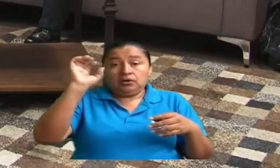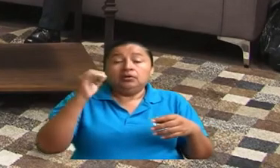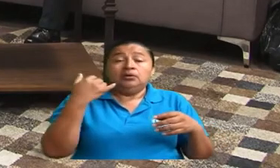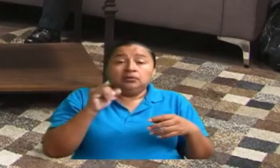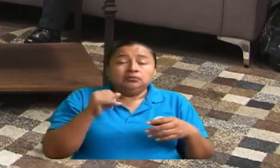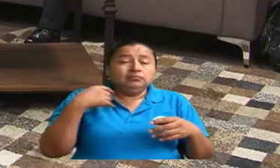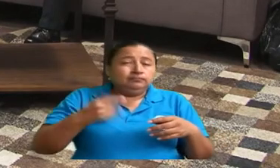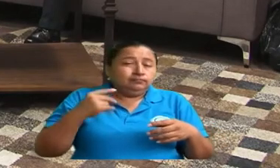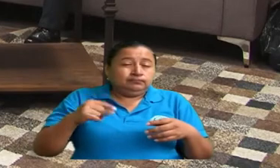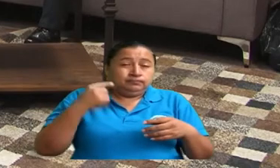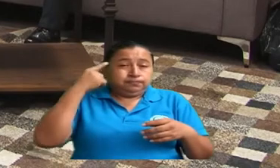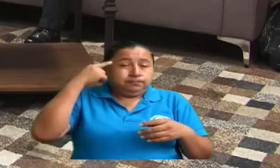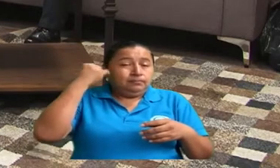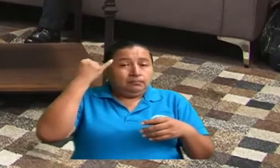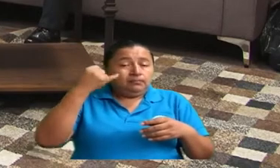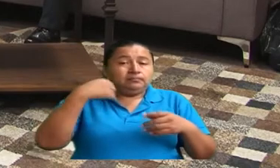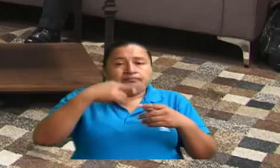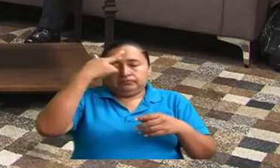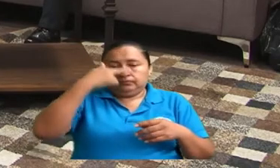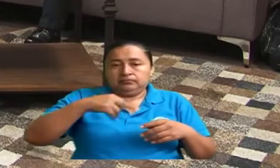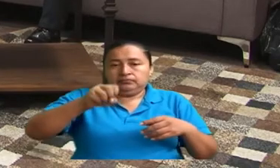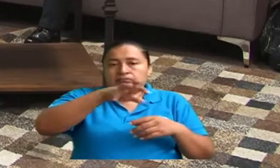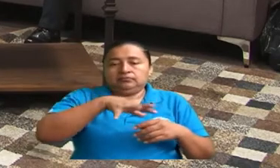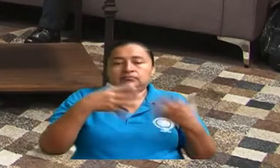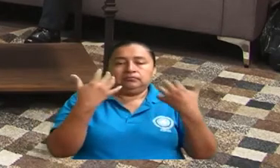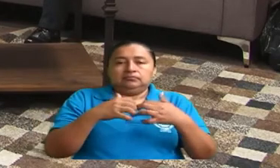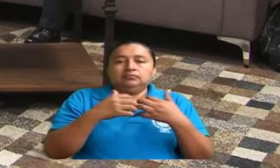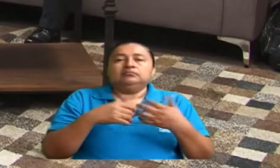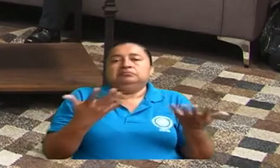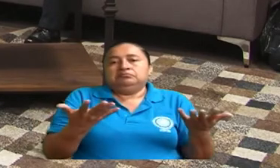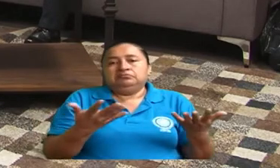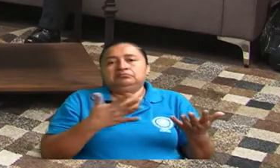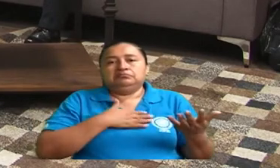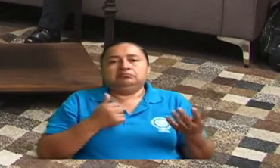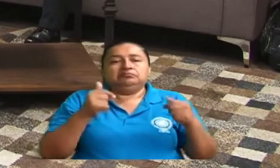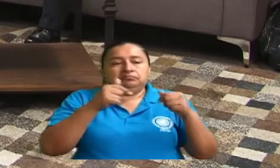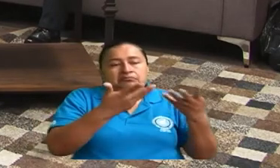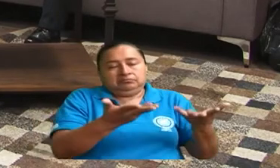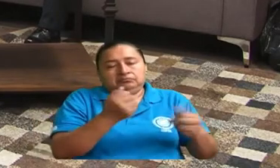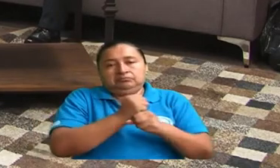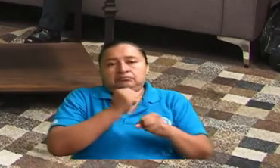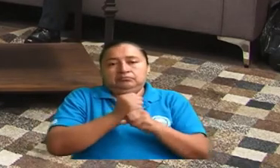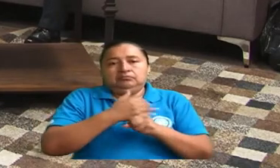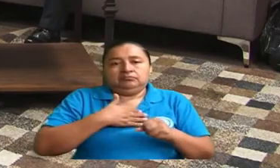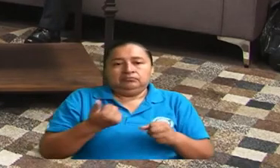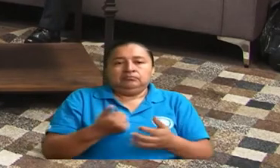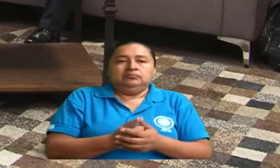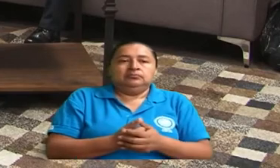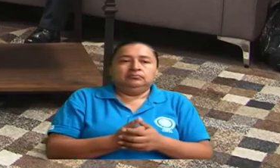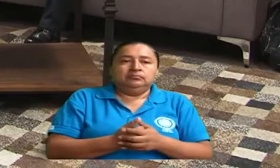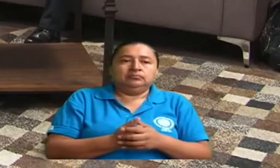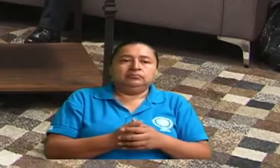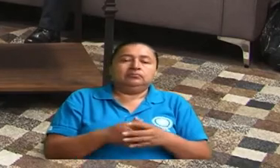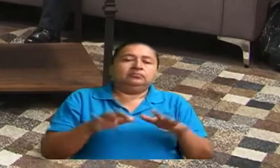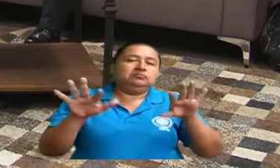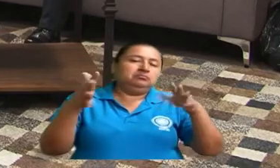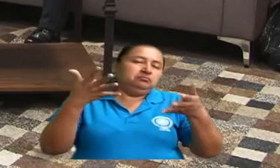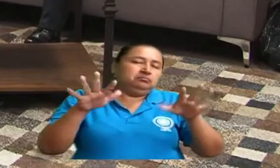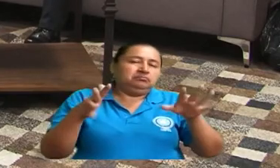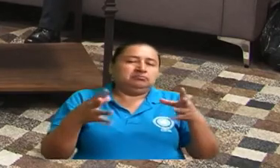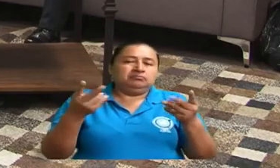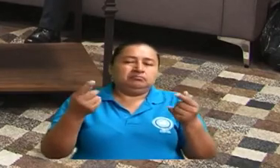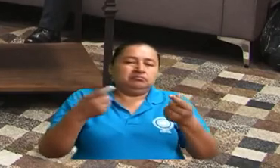a funcionar la responsabilidad social empresarial, hombre, aquí está, pues, ¿verdad? Más o menos el precio de mercado de estos